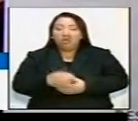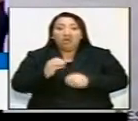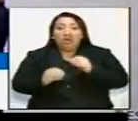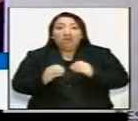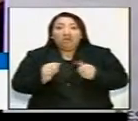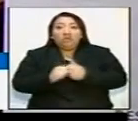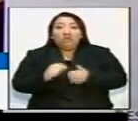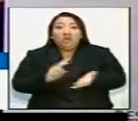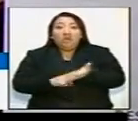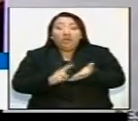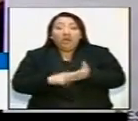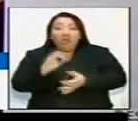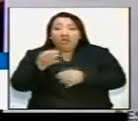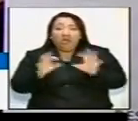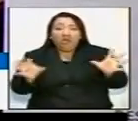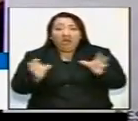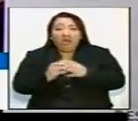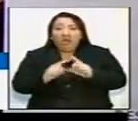de impuestos, pero